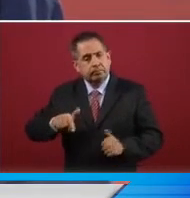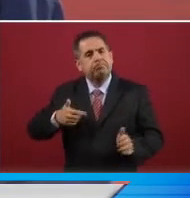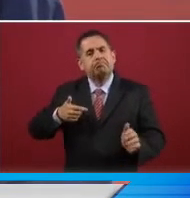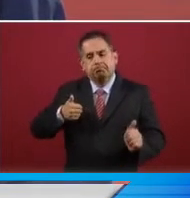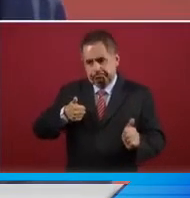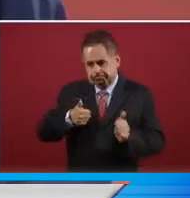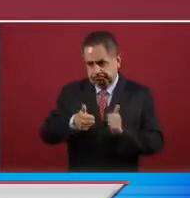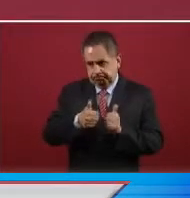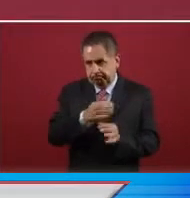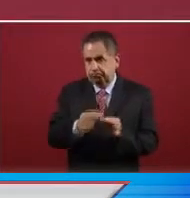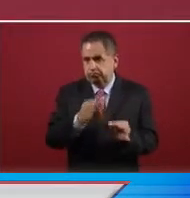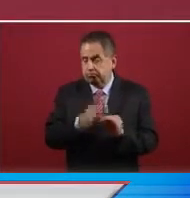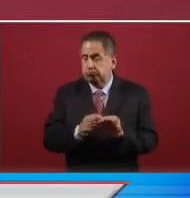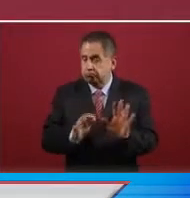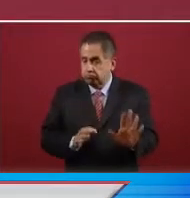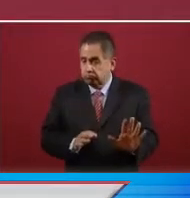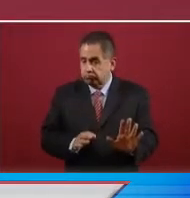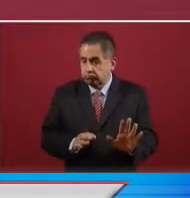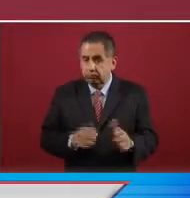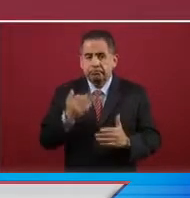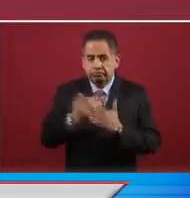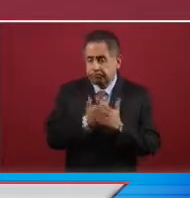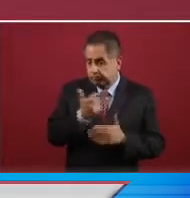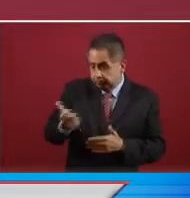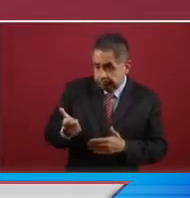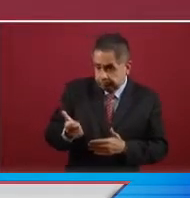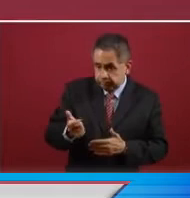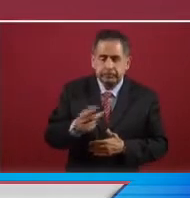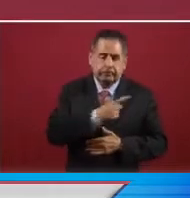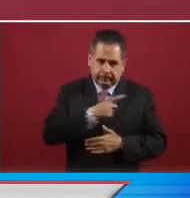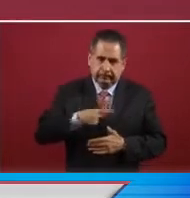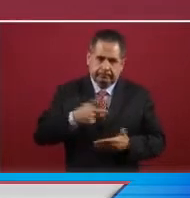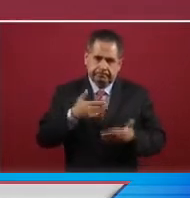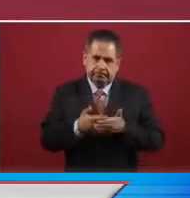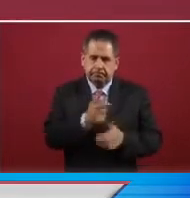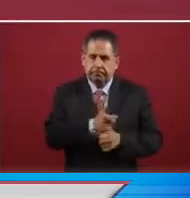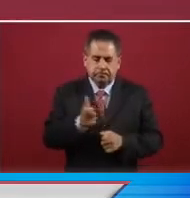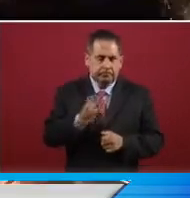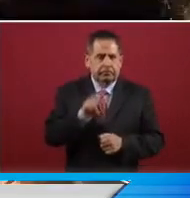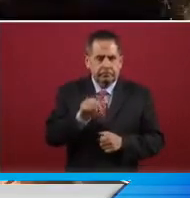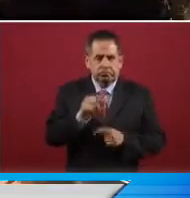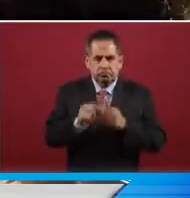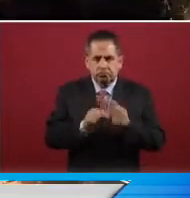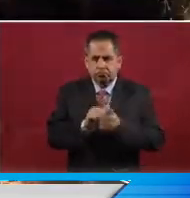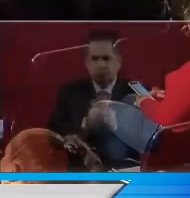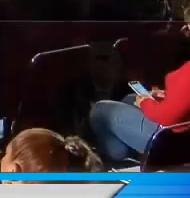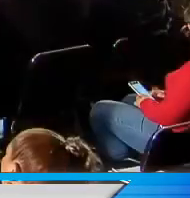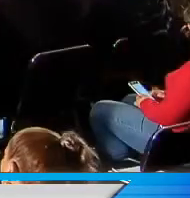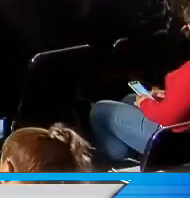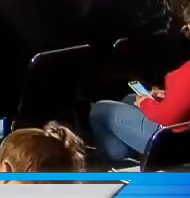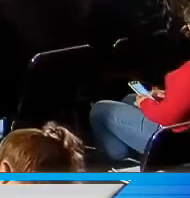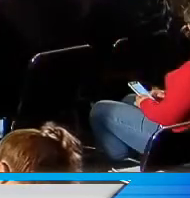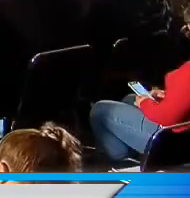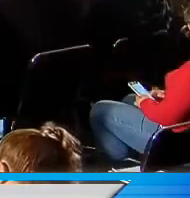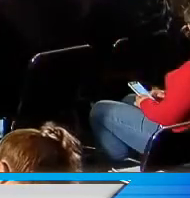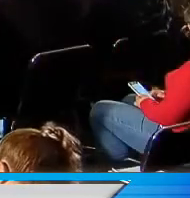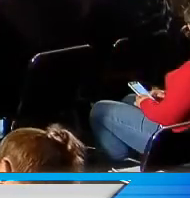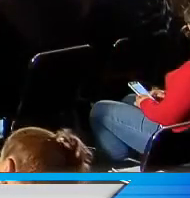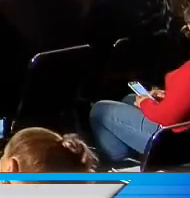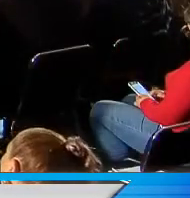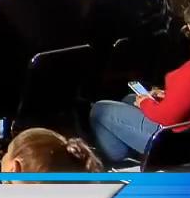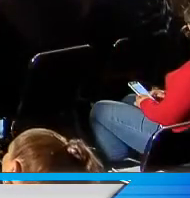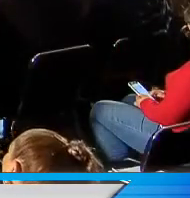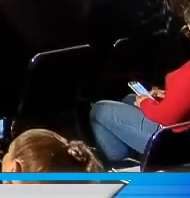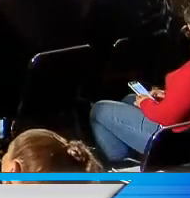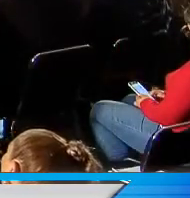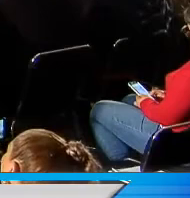contribuyentes. Celebra que Diego Fernández de Ceballos busque una solución legal a los reclamos de su deuda predial. Hace un llamado a los ciudadanos a participar